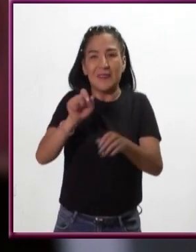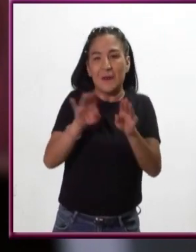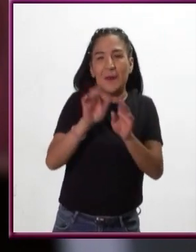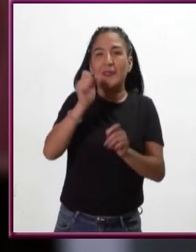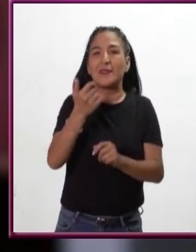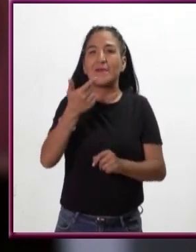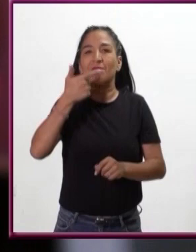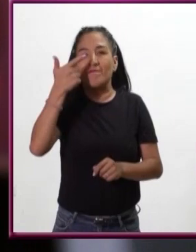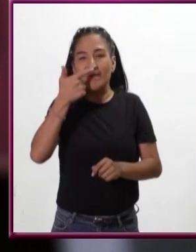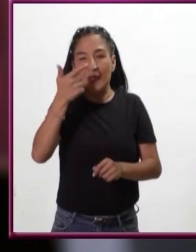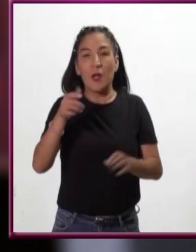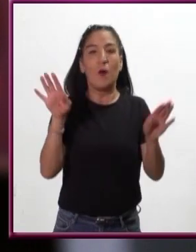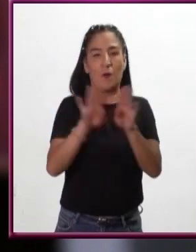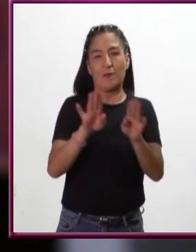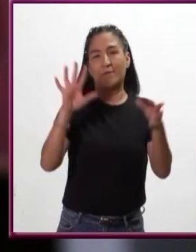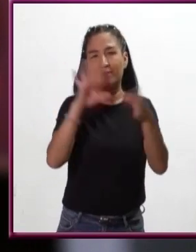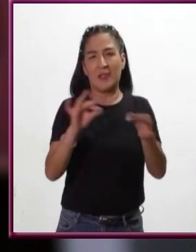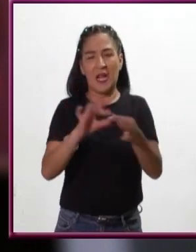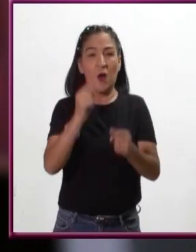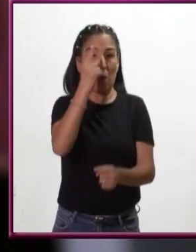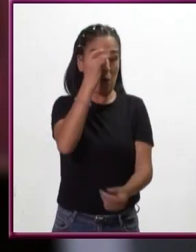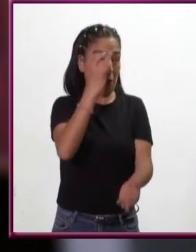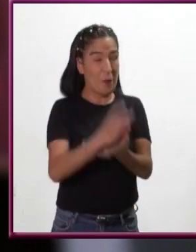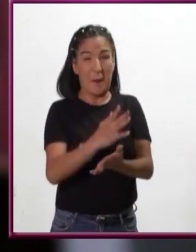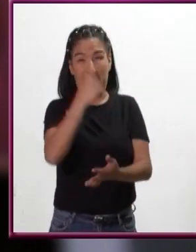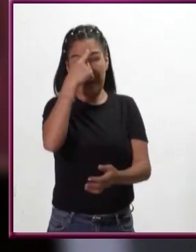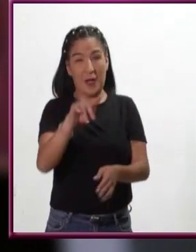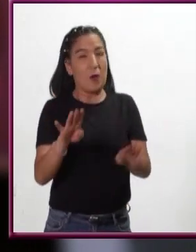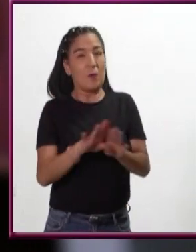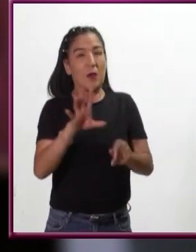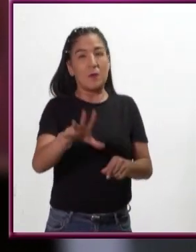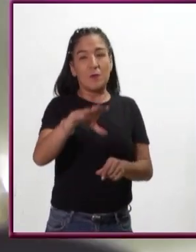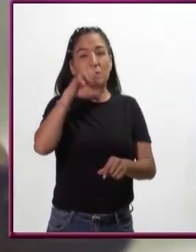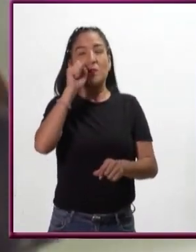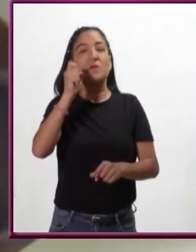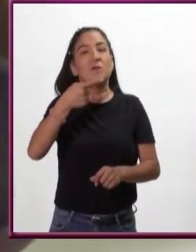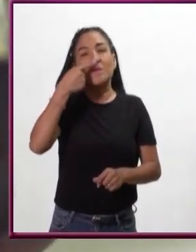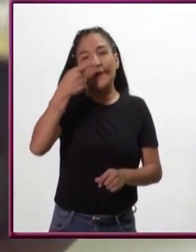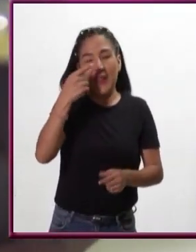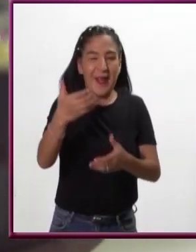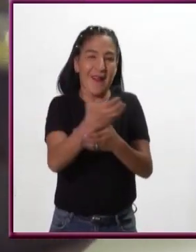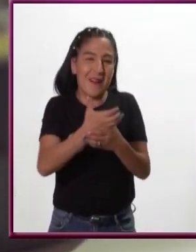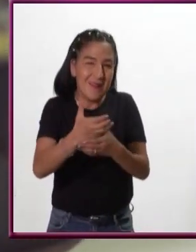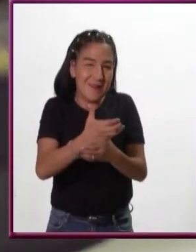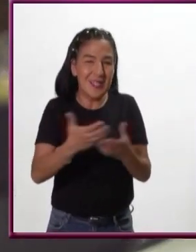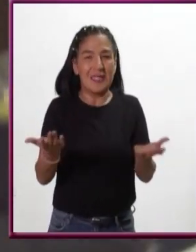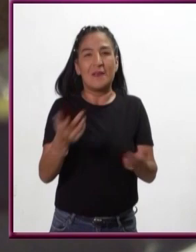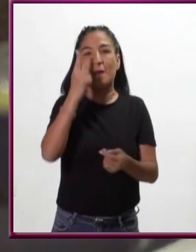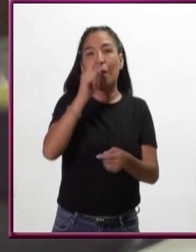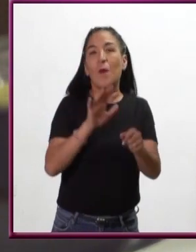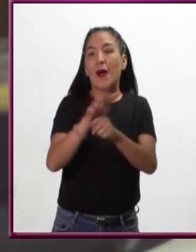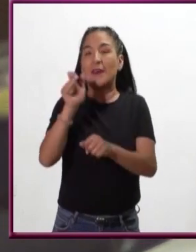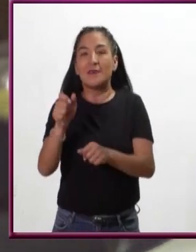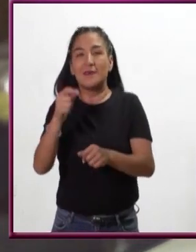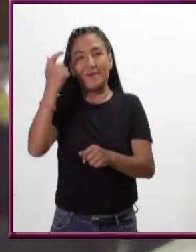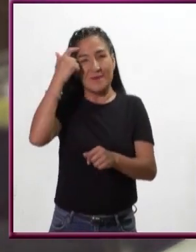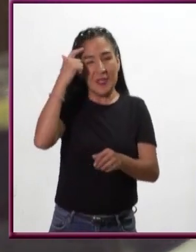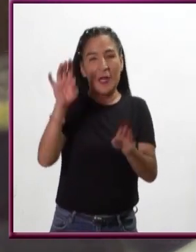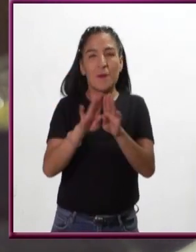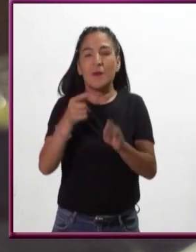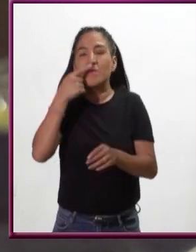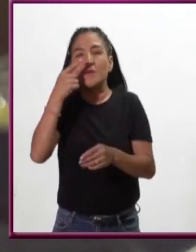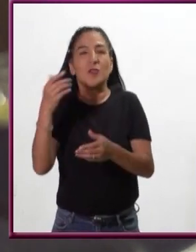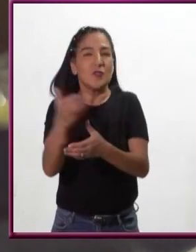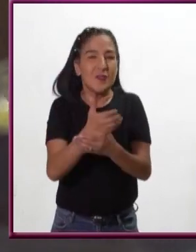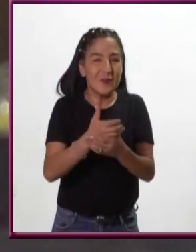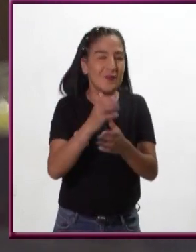hablar de que hay una neurona para percibir el olor a café, o una neurona para percibir el sabor